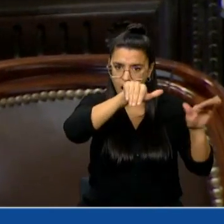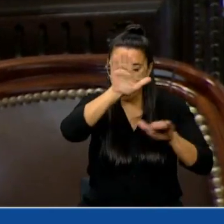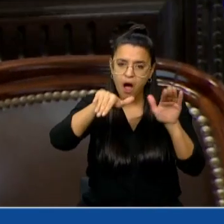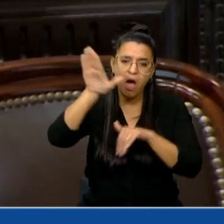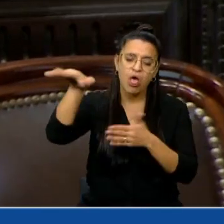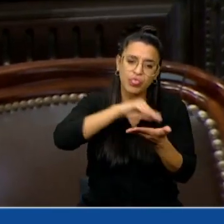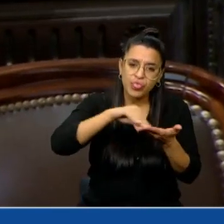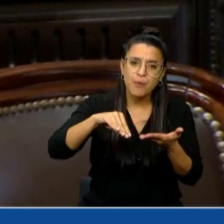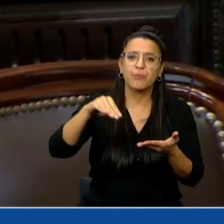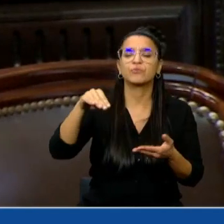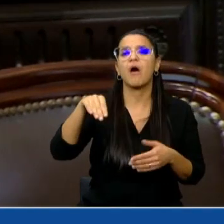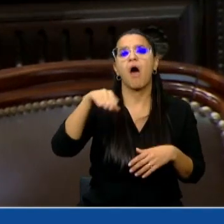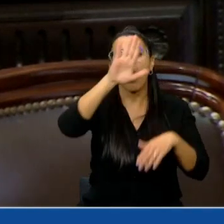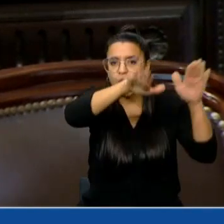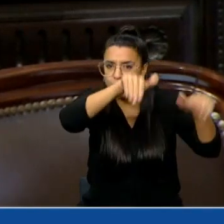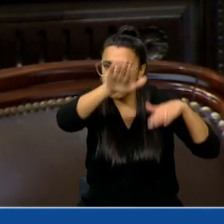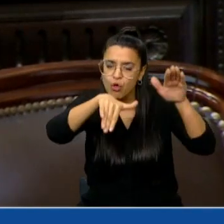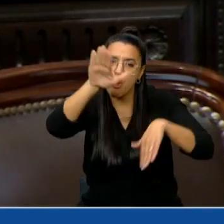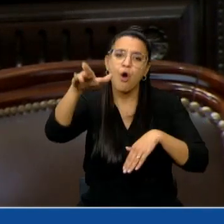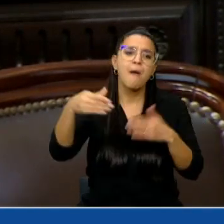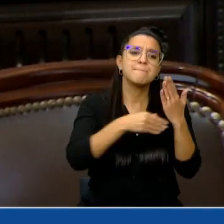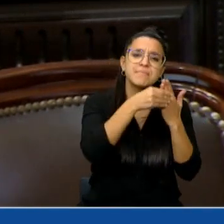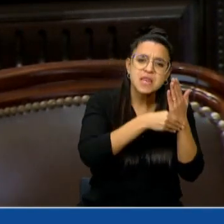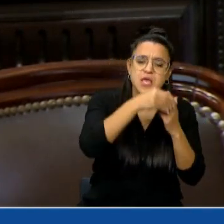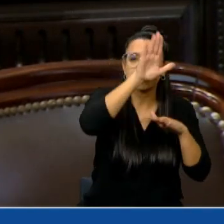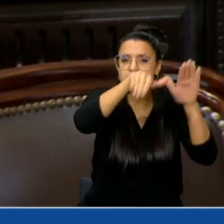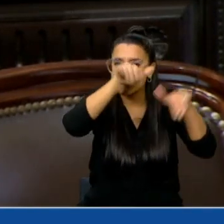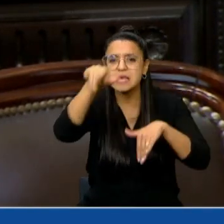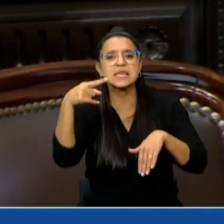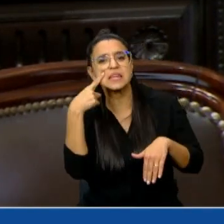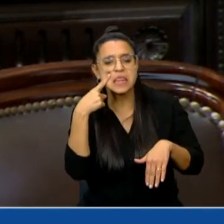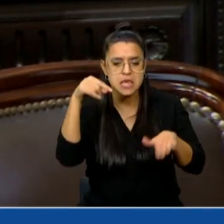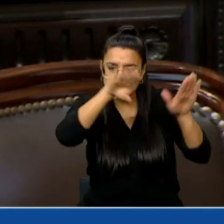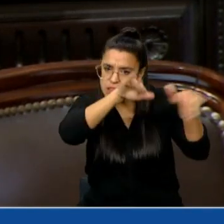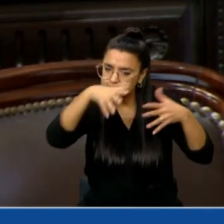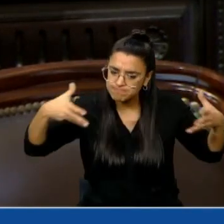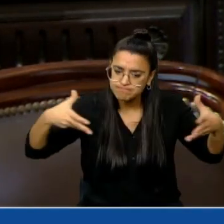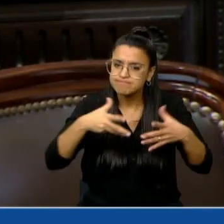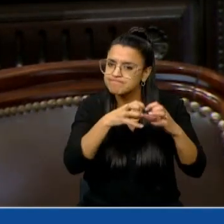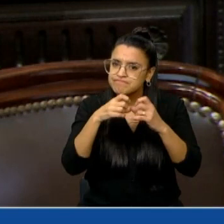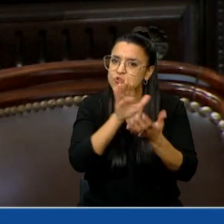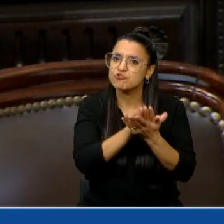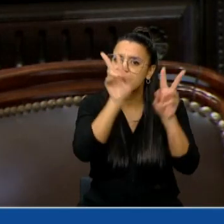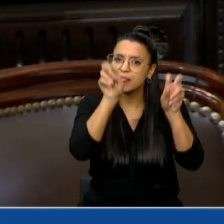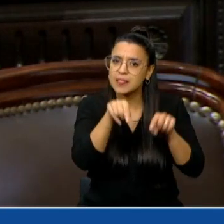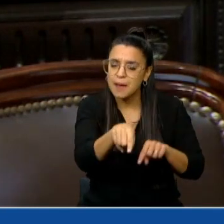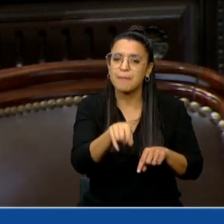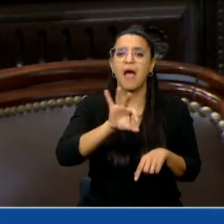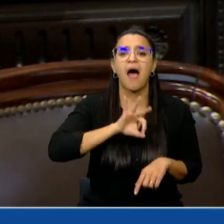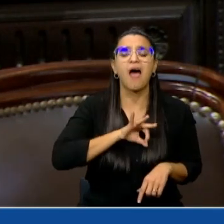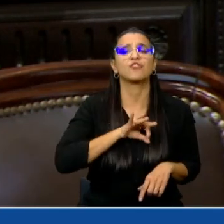a diputados, convocara a ministros y a los intendentes para tratar este tema. Y en el